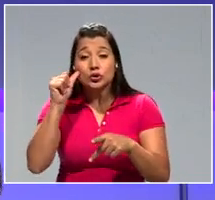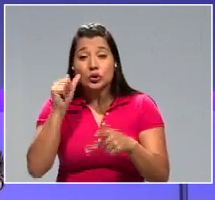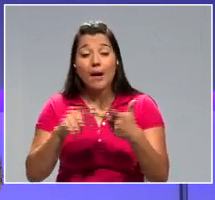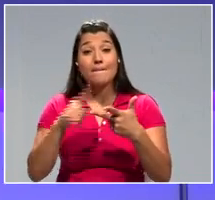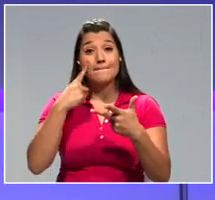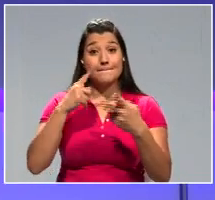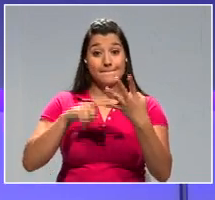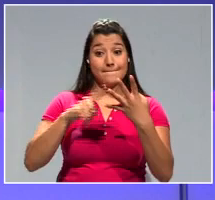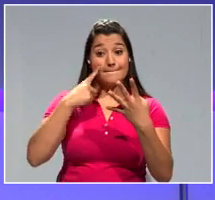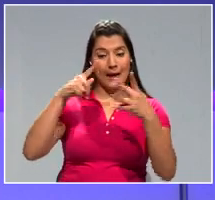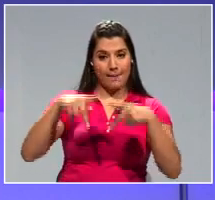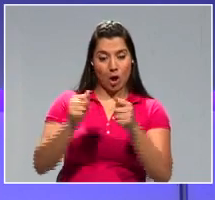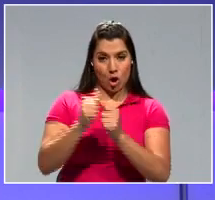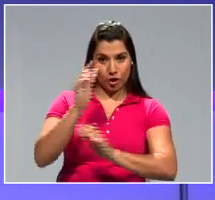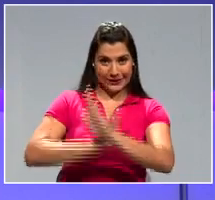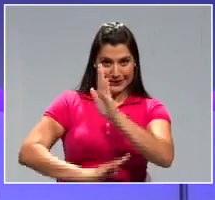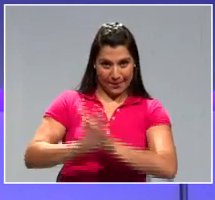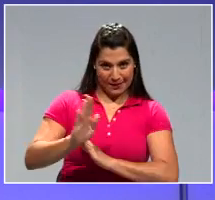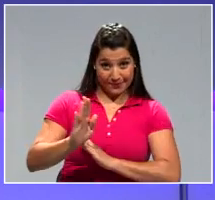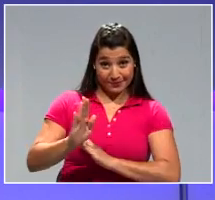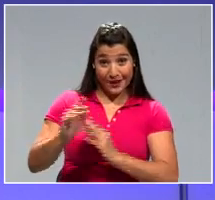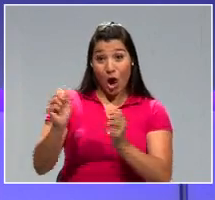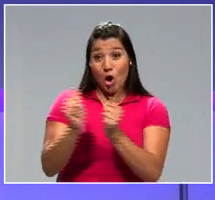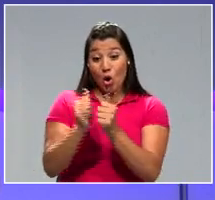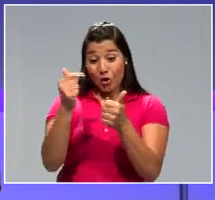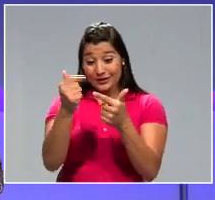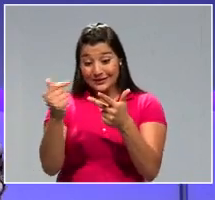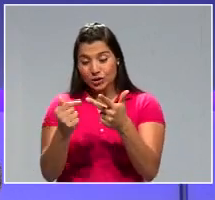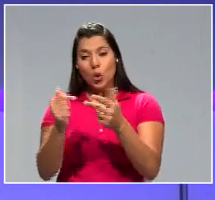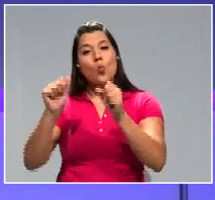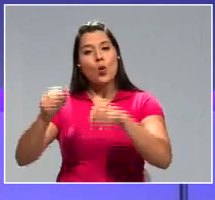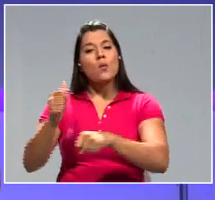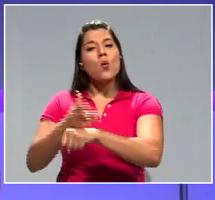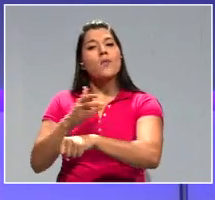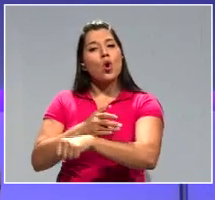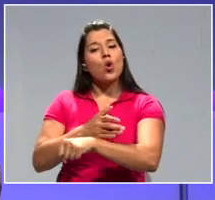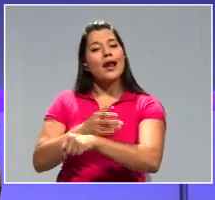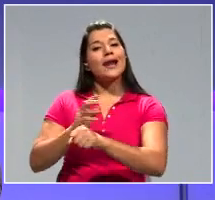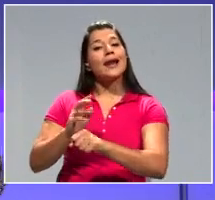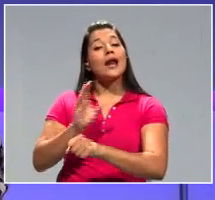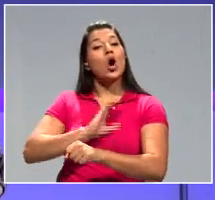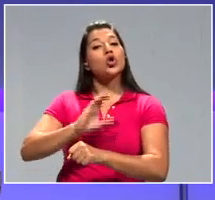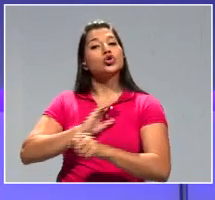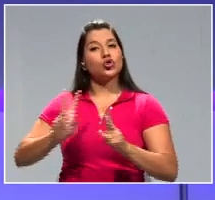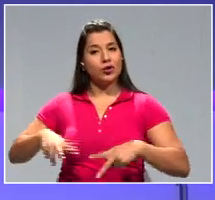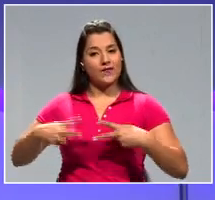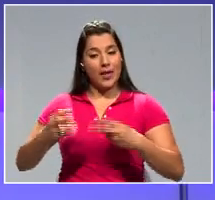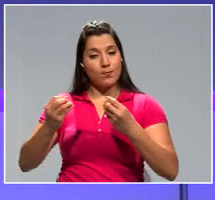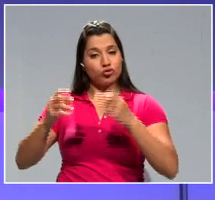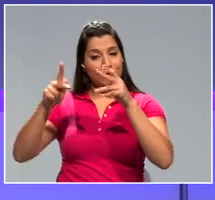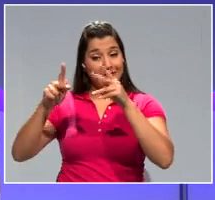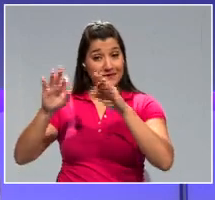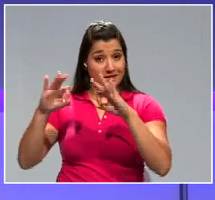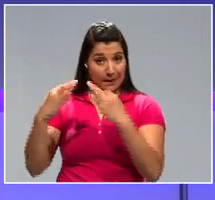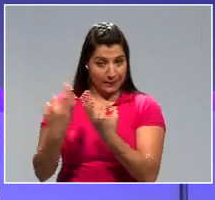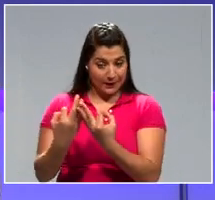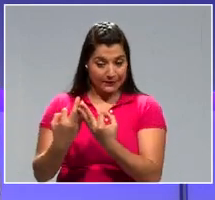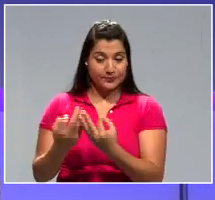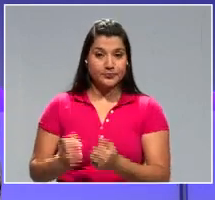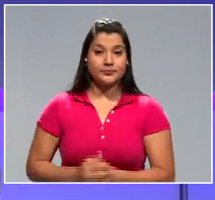les mejoramos las condiciones de vida a un conjunto de familias que por sus propios medios se les complica satisfacer esas